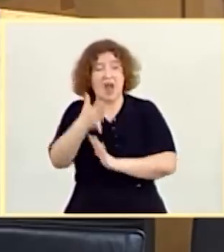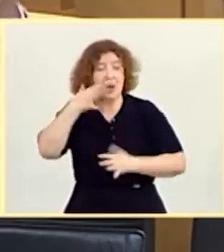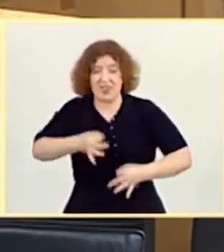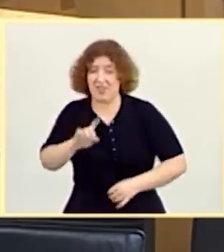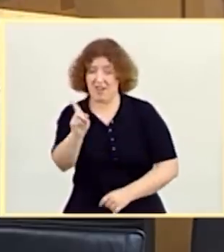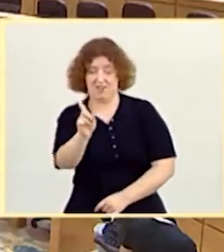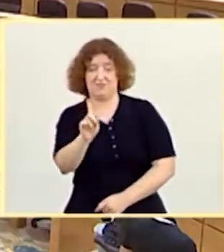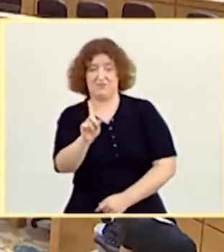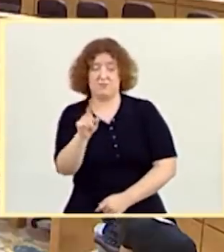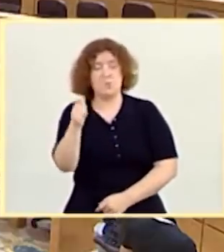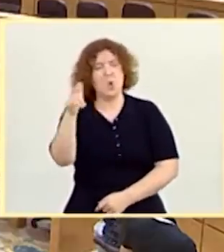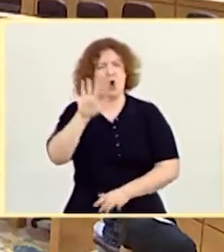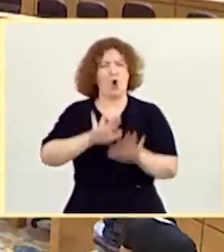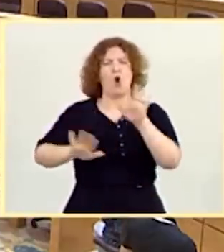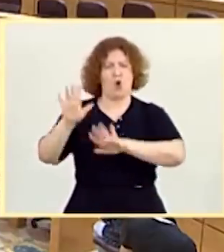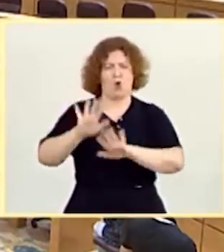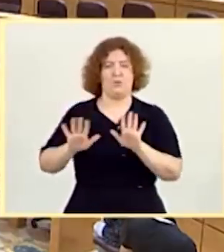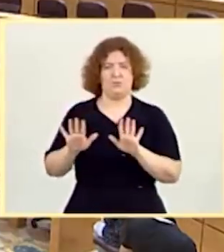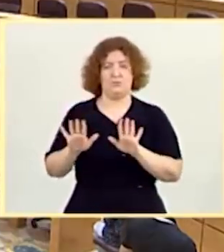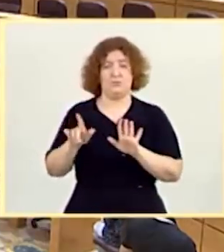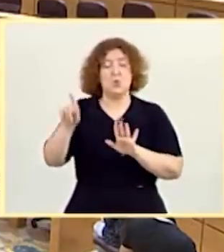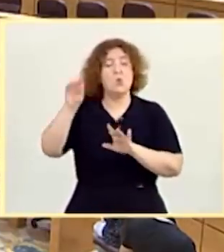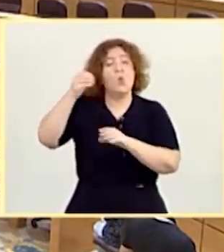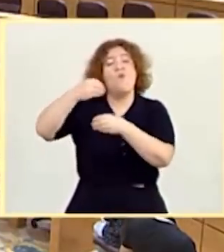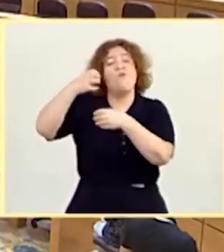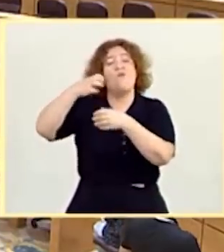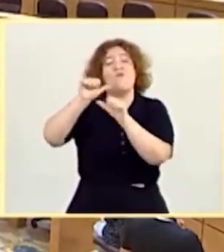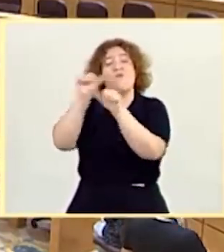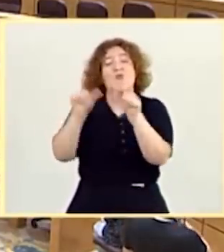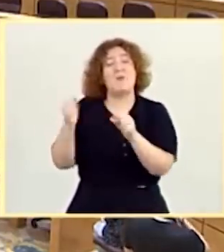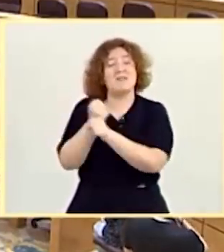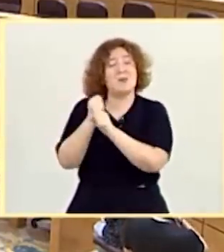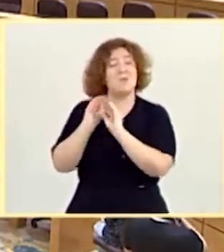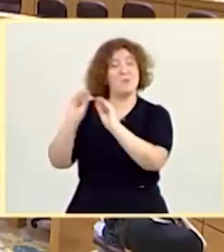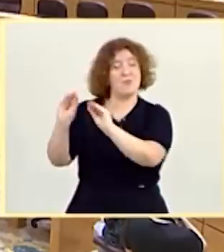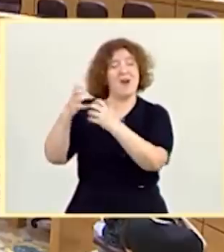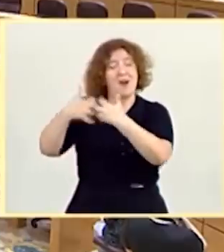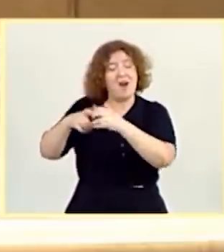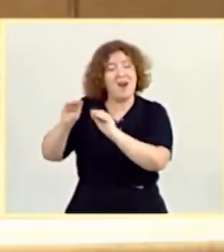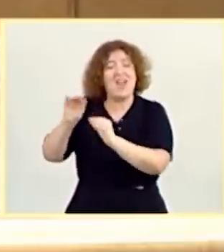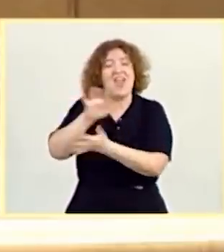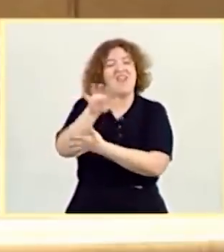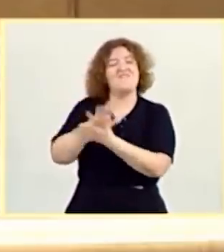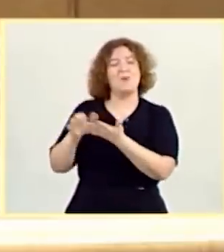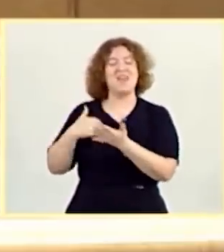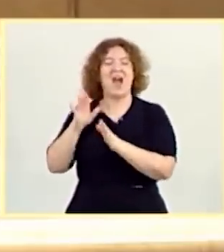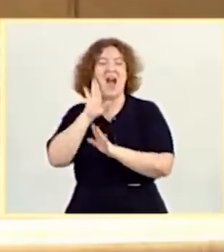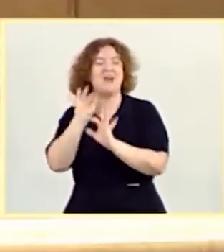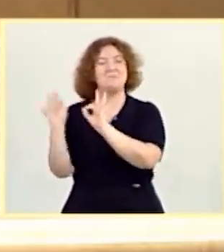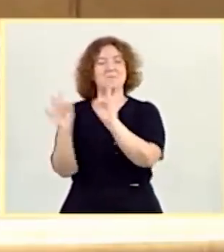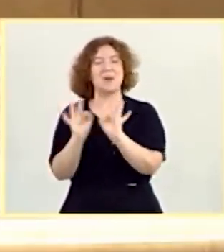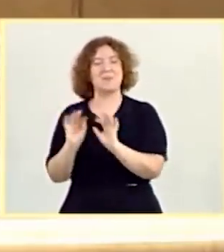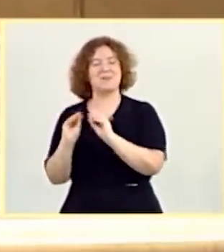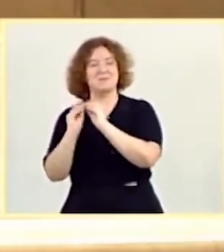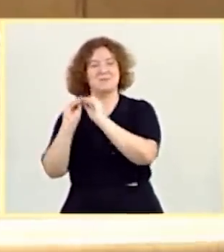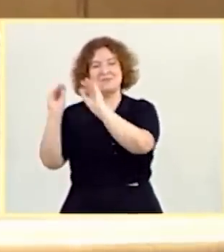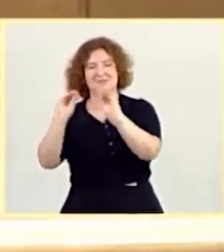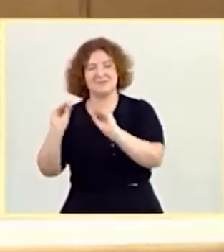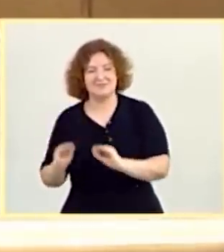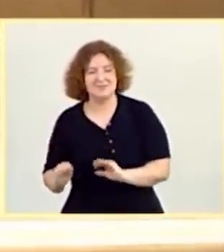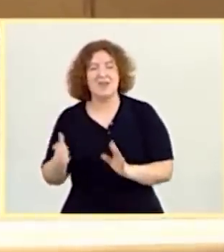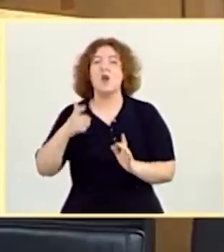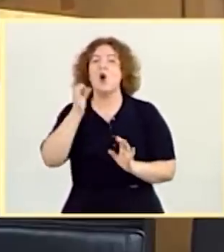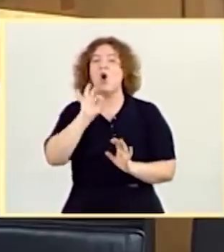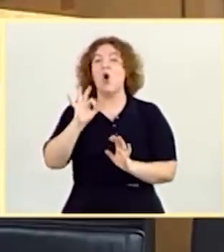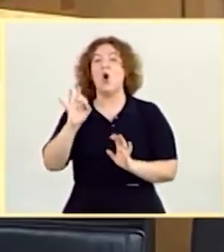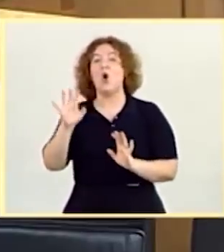la prevaricación y prevaricación administrativa, no es cualquier cosa. Y la jueza, al igual que avisó, ya te digo que hace unos días ya me